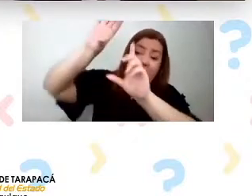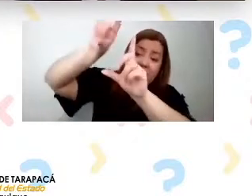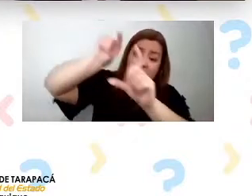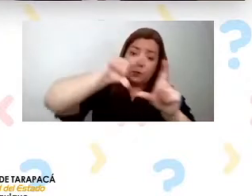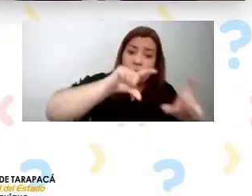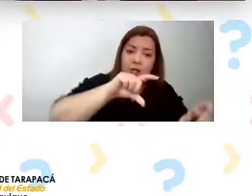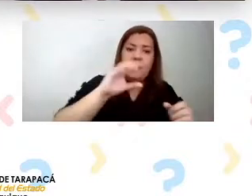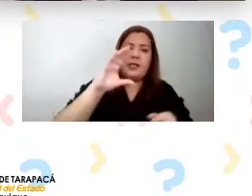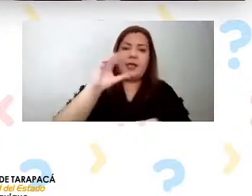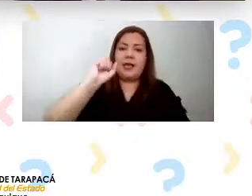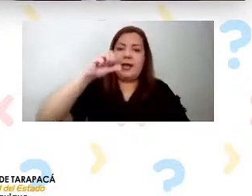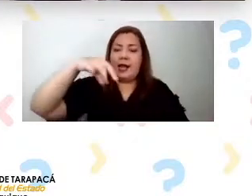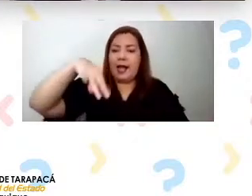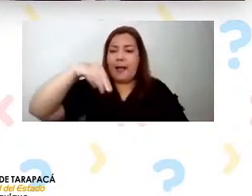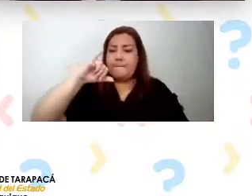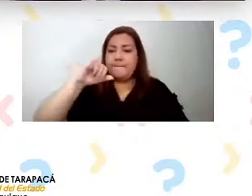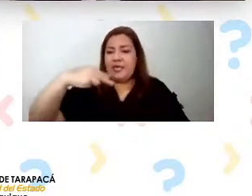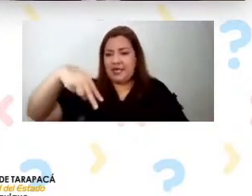Camiña.